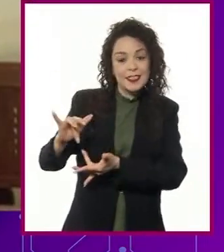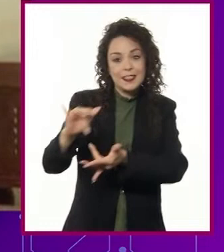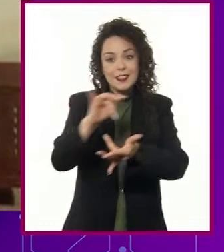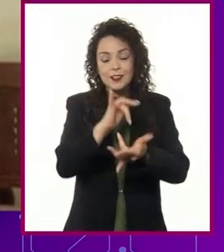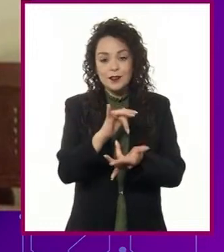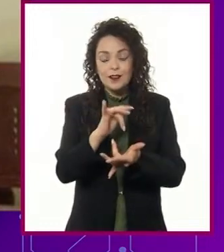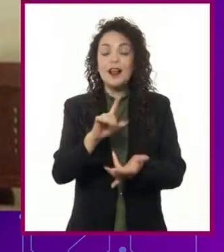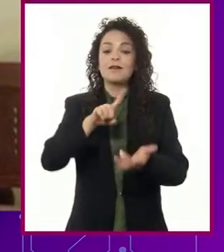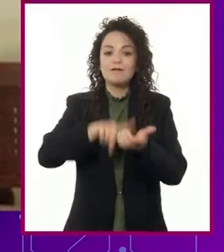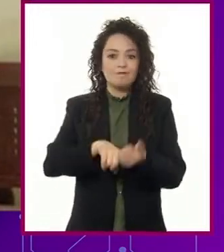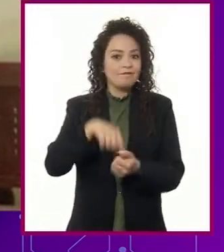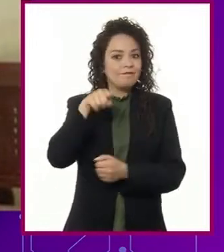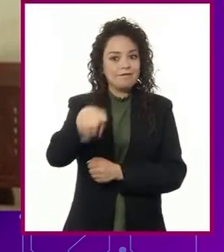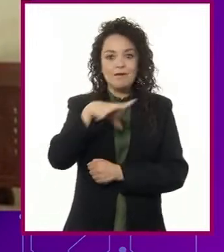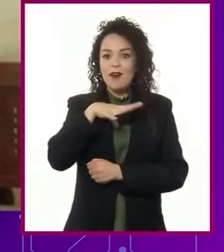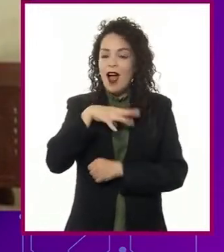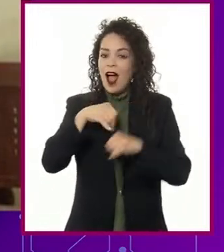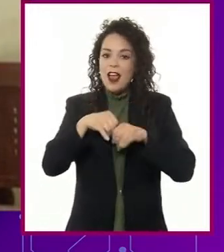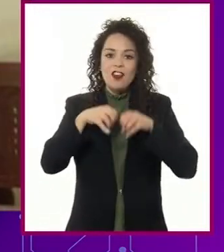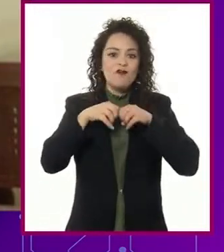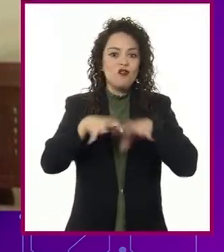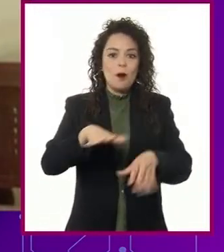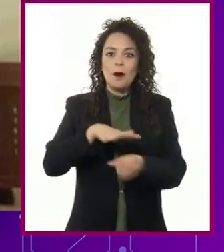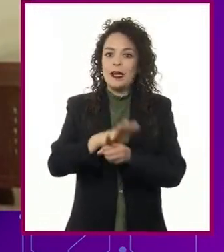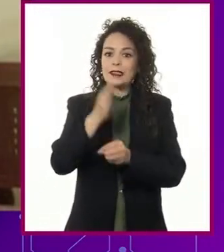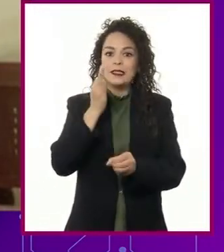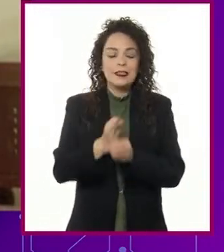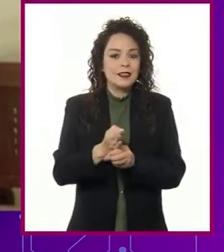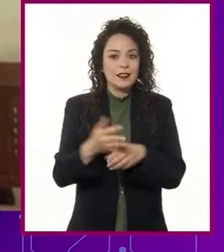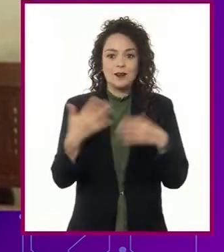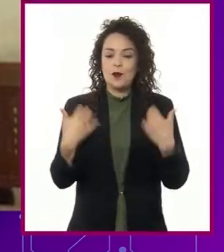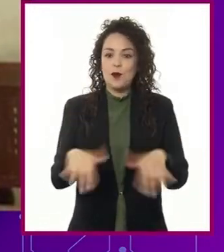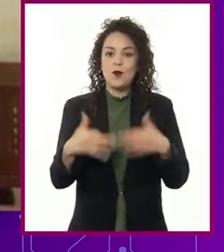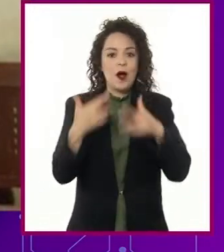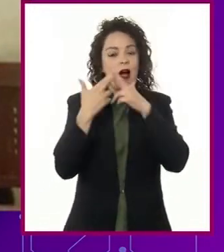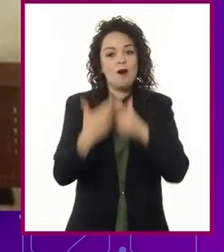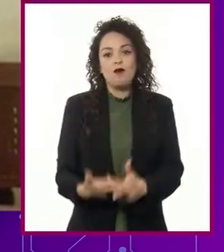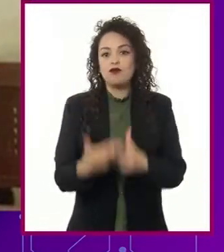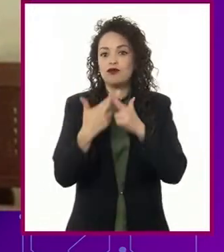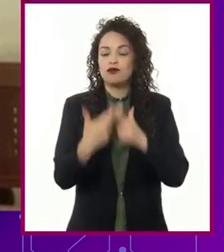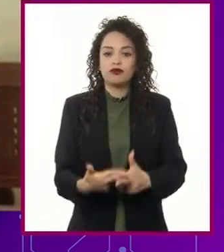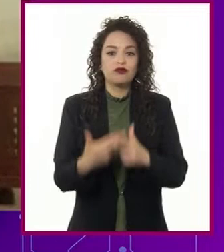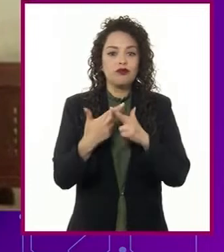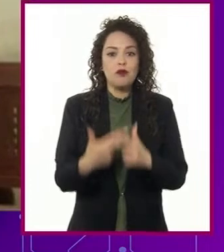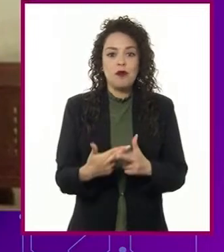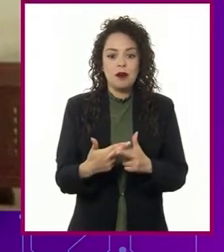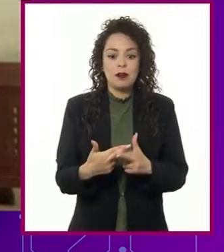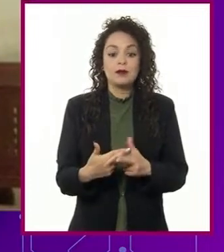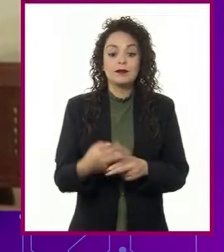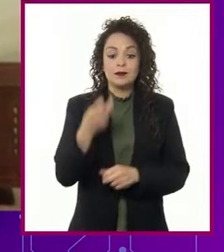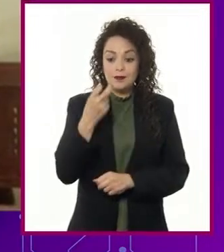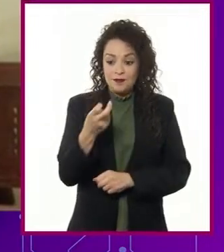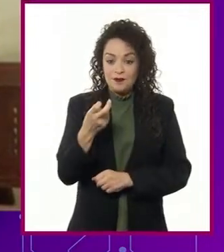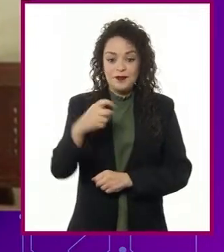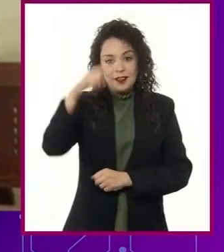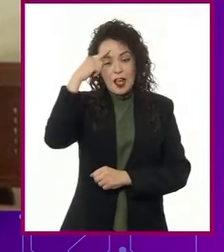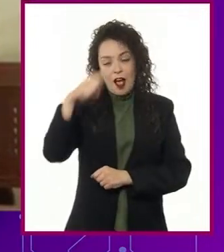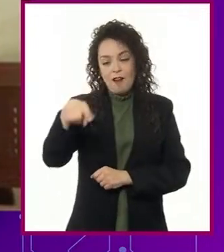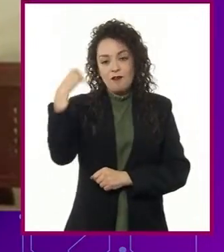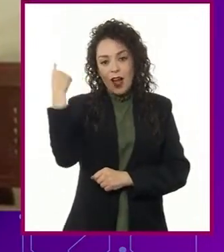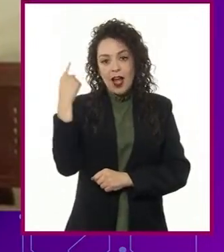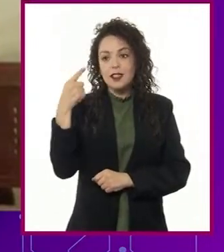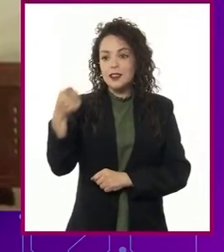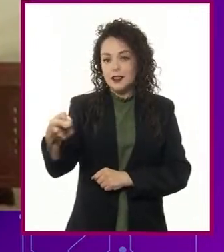una fuente de información incomparable, porque ellas entran a tu casa sin necesidad